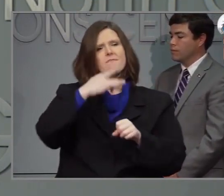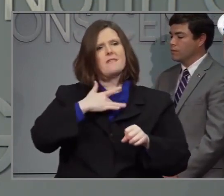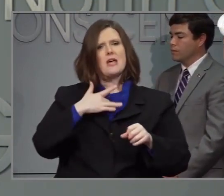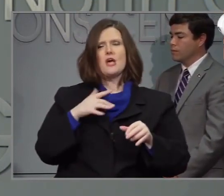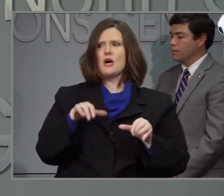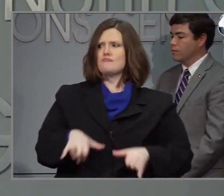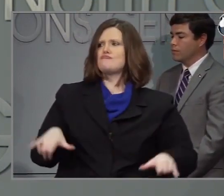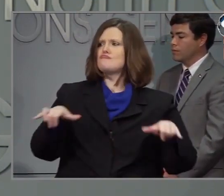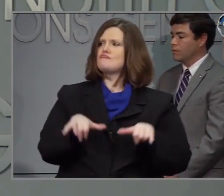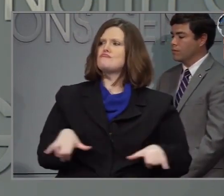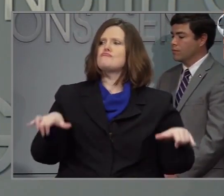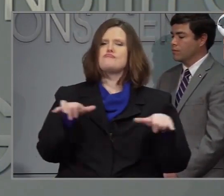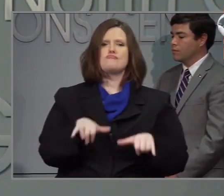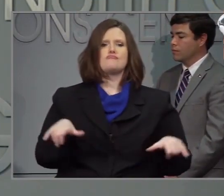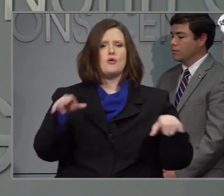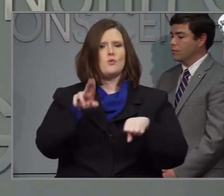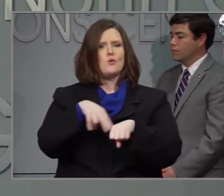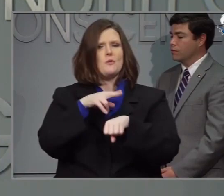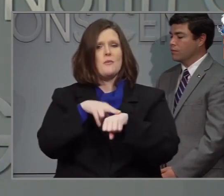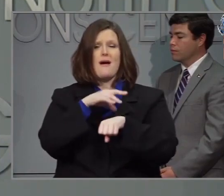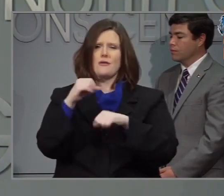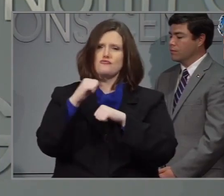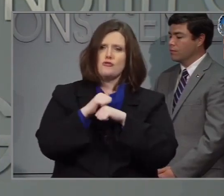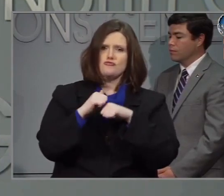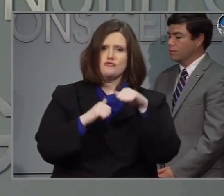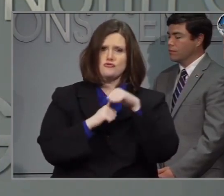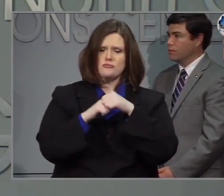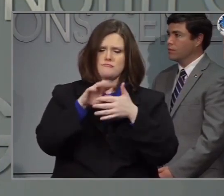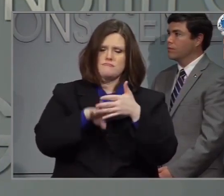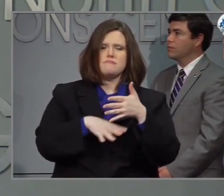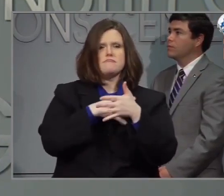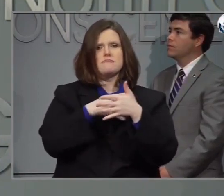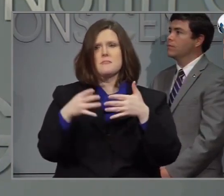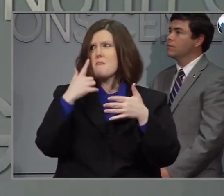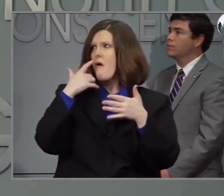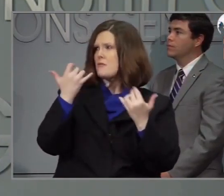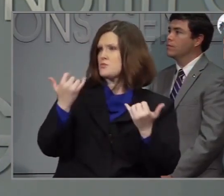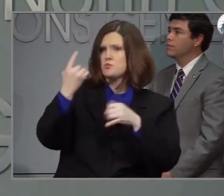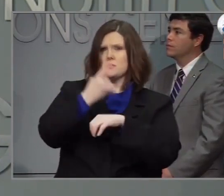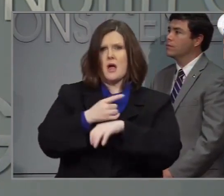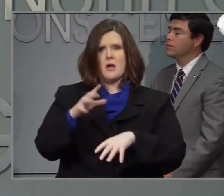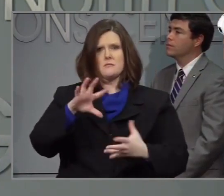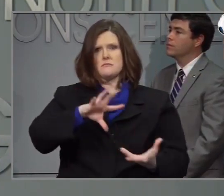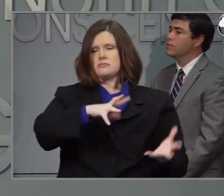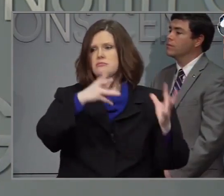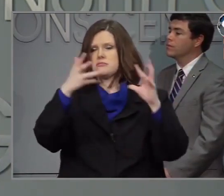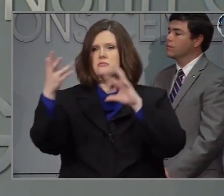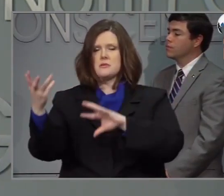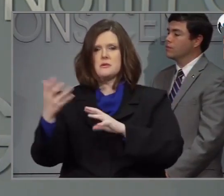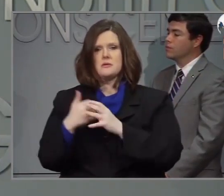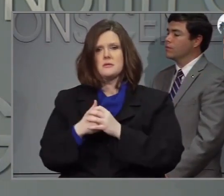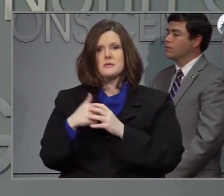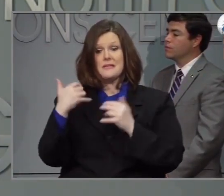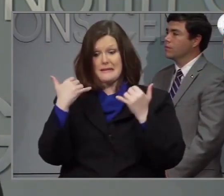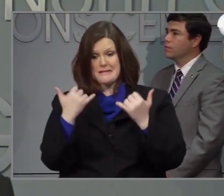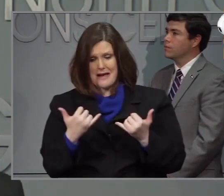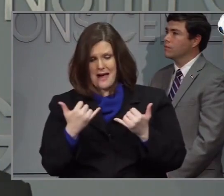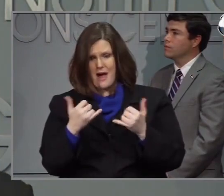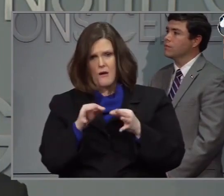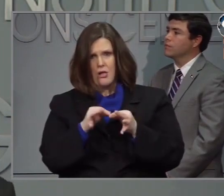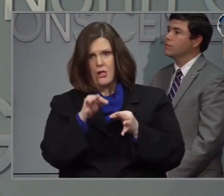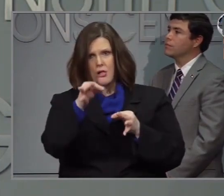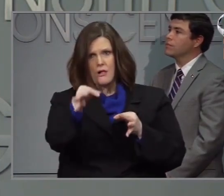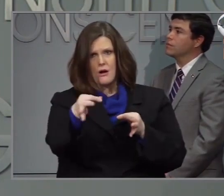sensación de normalidad estructura y también a todos los estudiantes durante este momento cuando